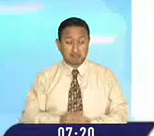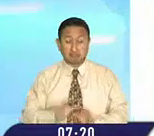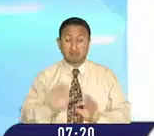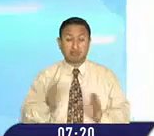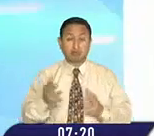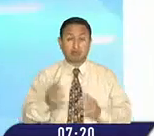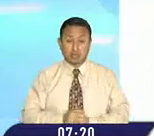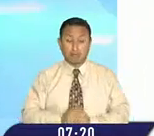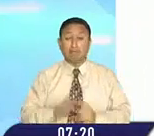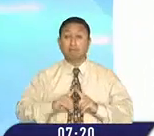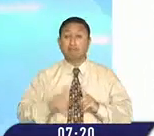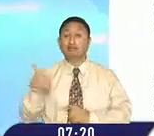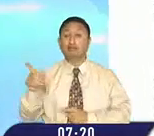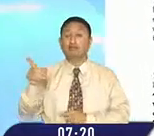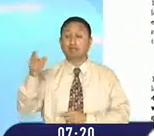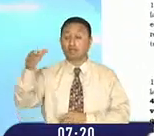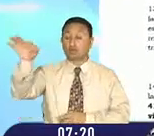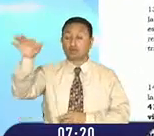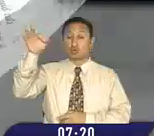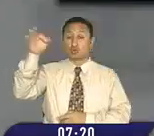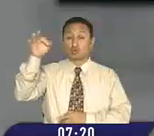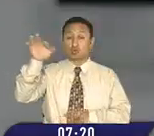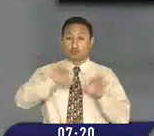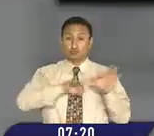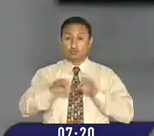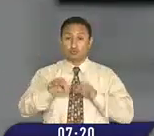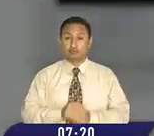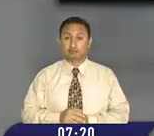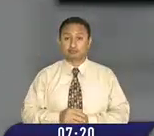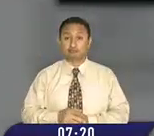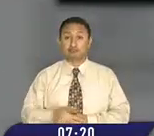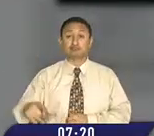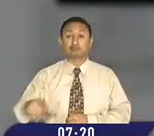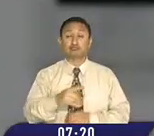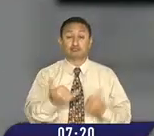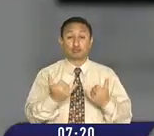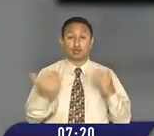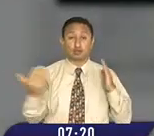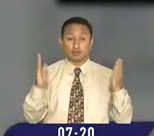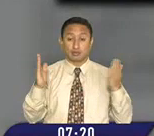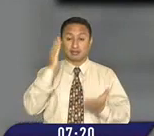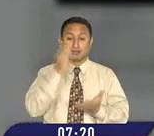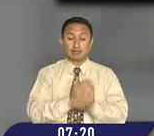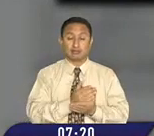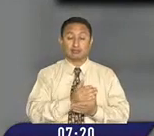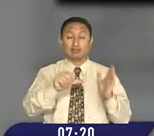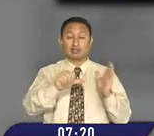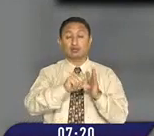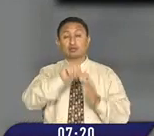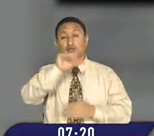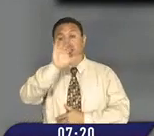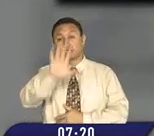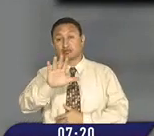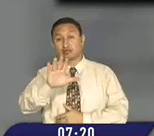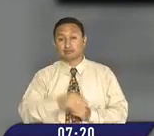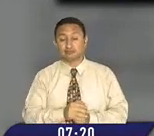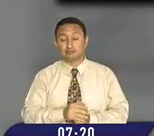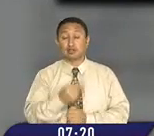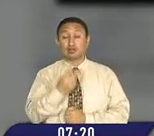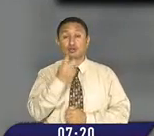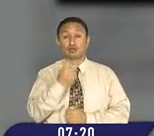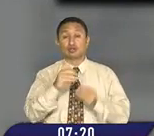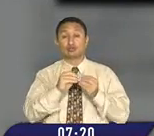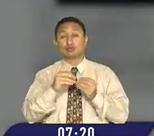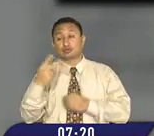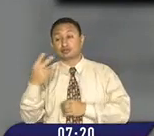un documento enviado por la entidad señala que se suspende provisionalmente los artículos 5, literal G, 12, numeral